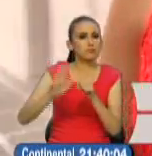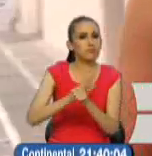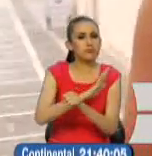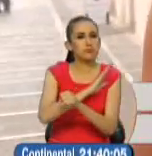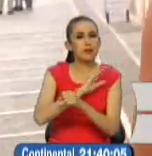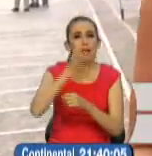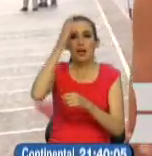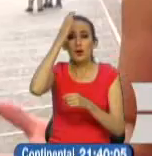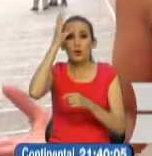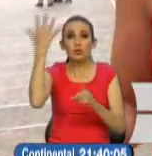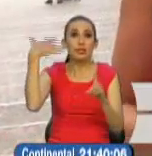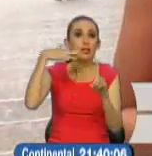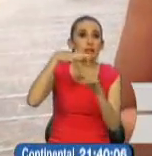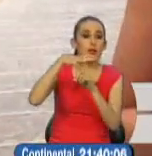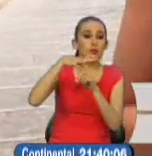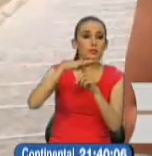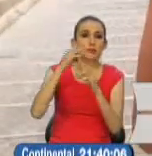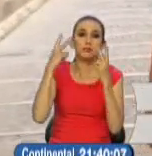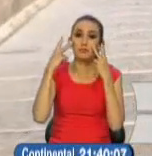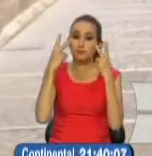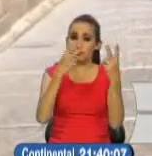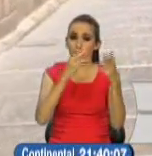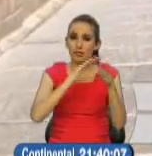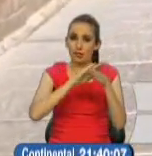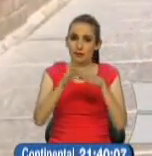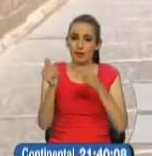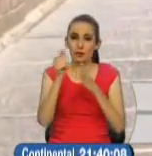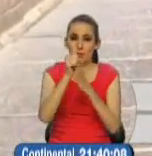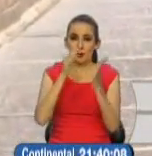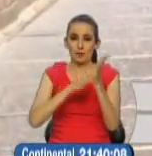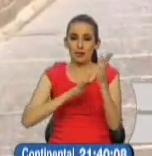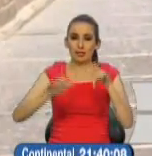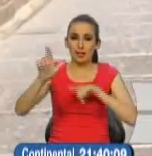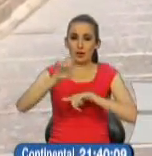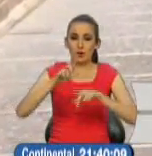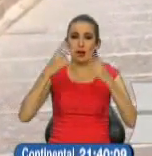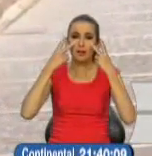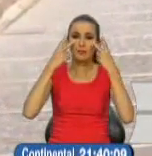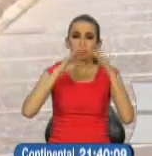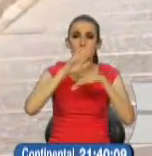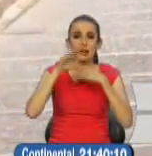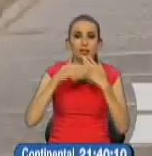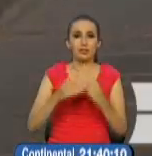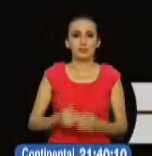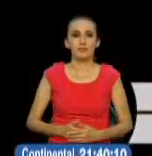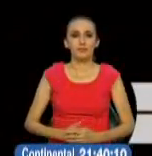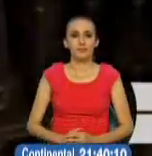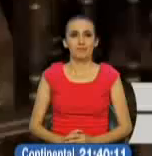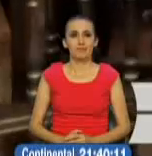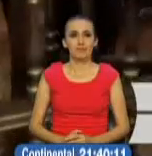es inclusiva. Les invitamos a conocer el proyecto Espacio para tus Sentidos.